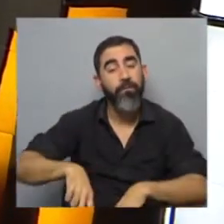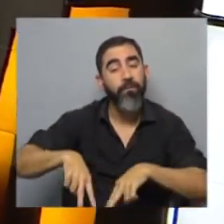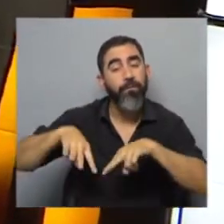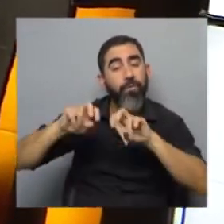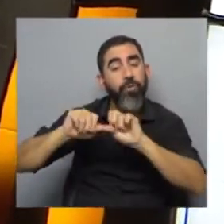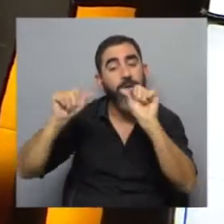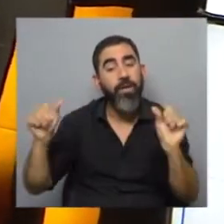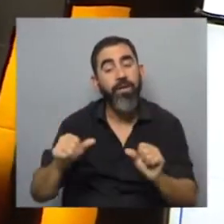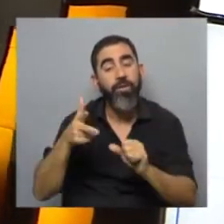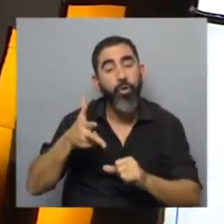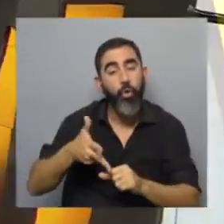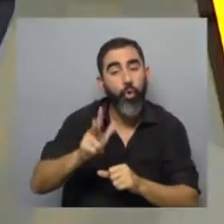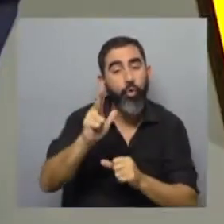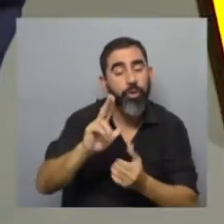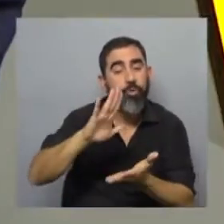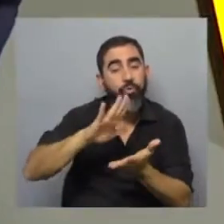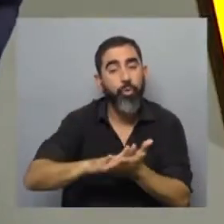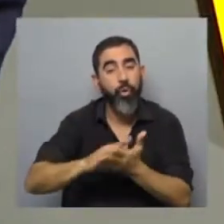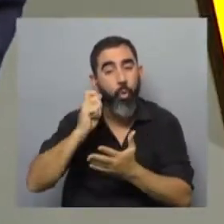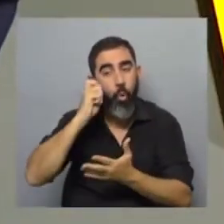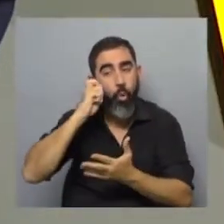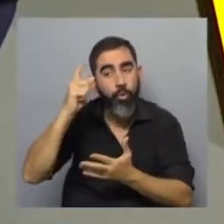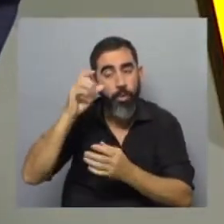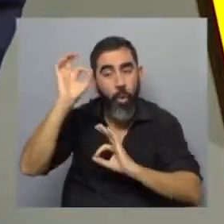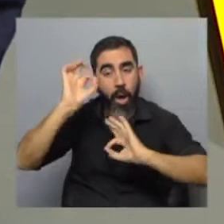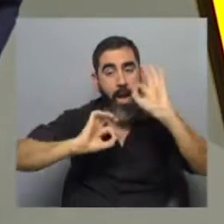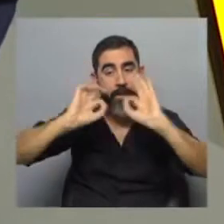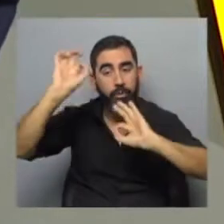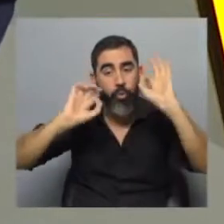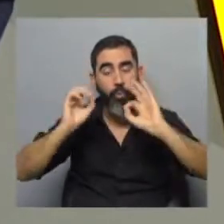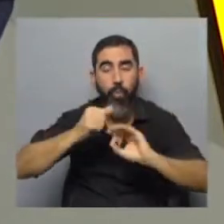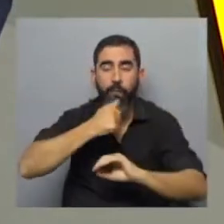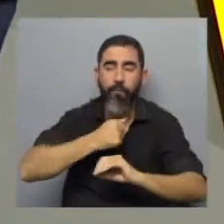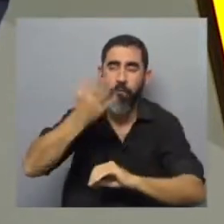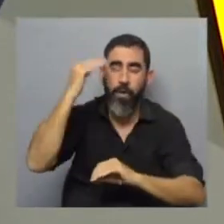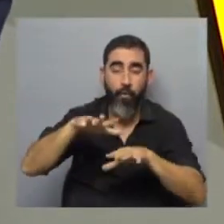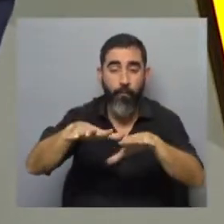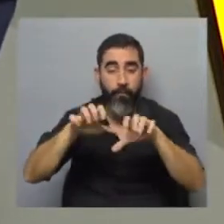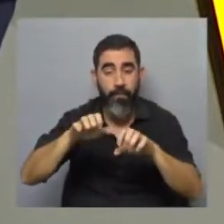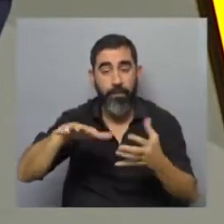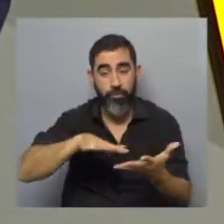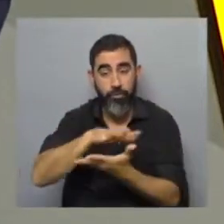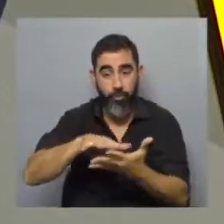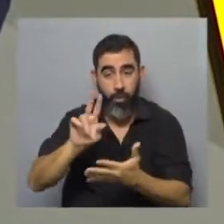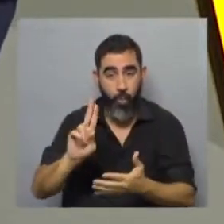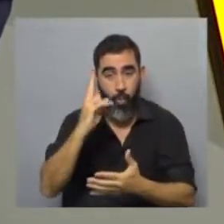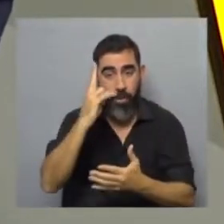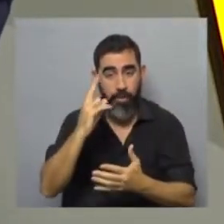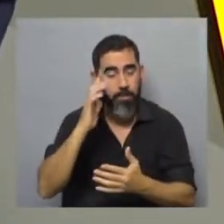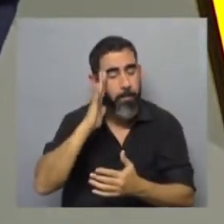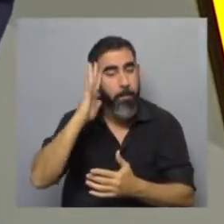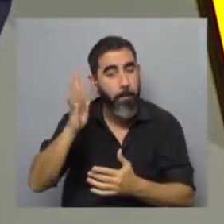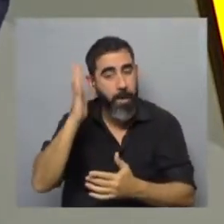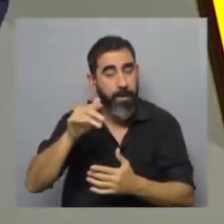están haciendo en Rocha sobre los conocimientos astronómicos de los primitivos habitantes de esa zona, de nuestro territorio. Imagínate